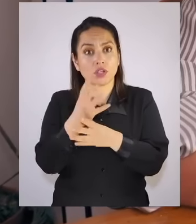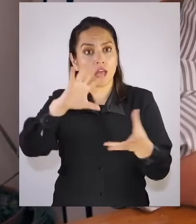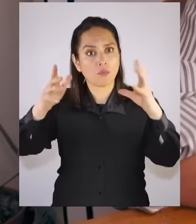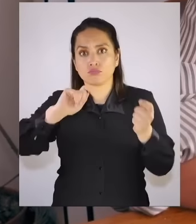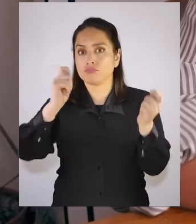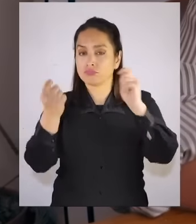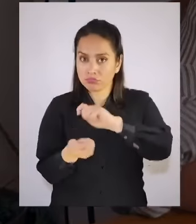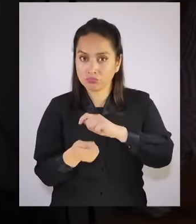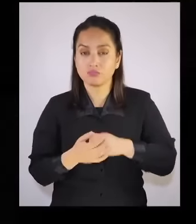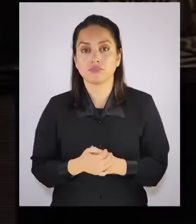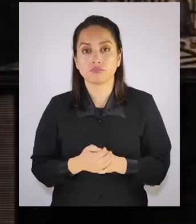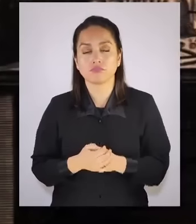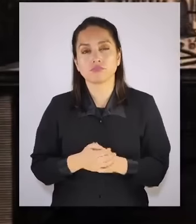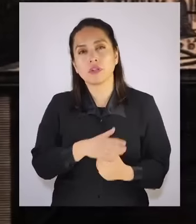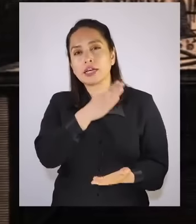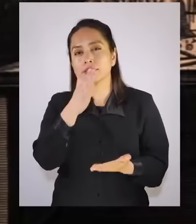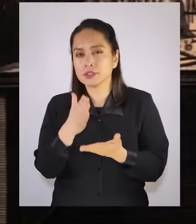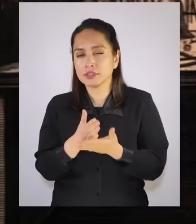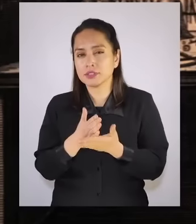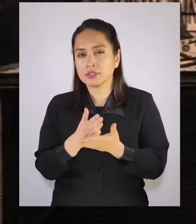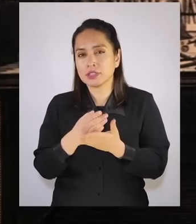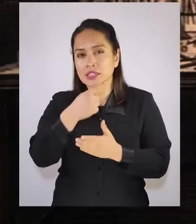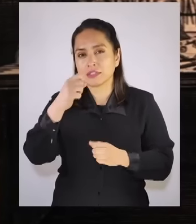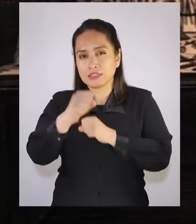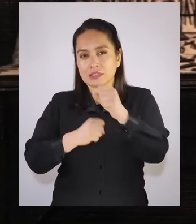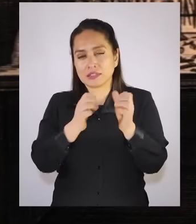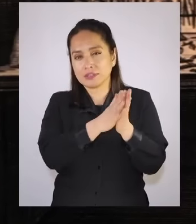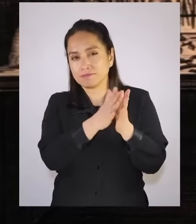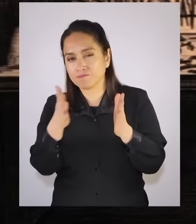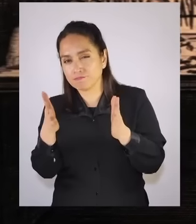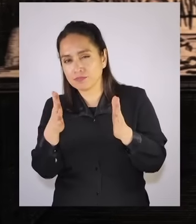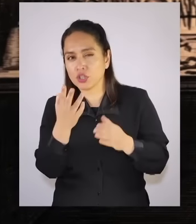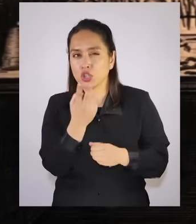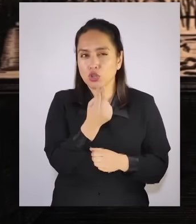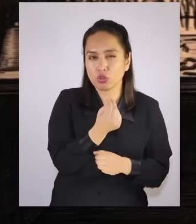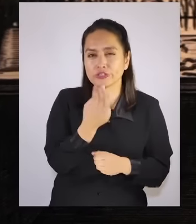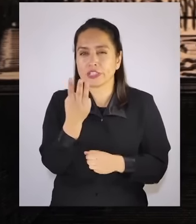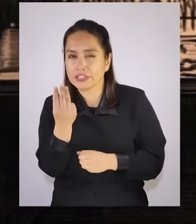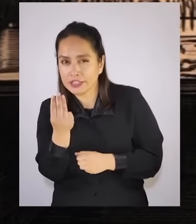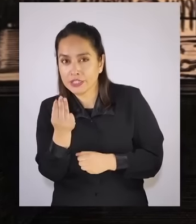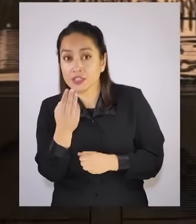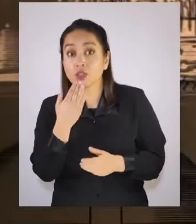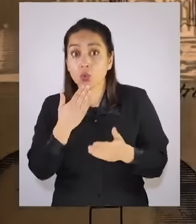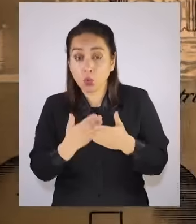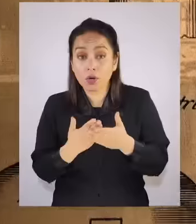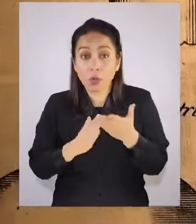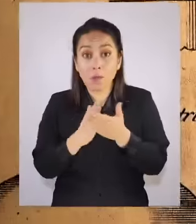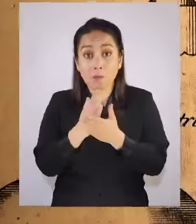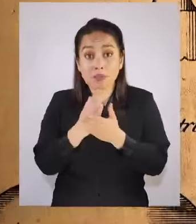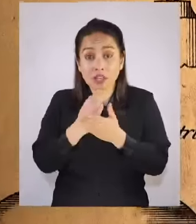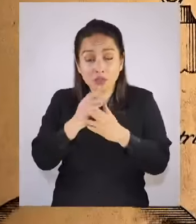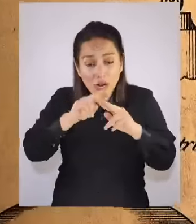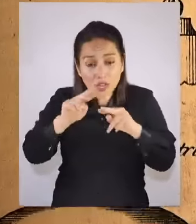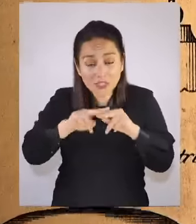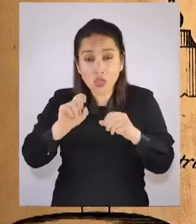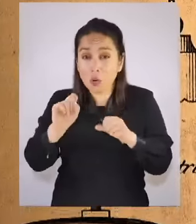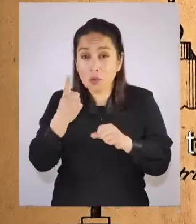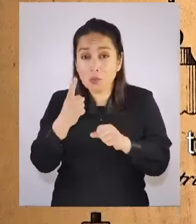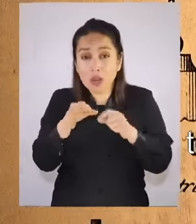mundo. Hasta el siglo XII, XIII, cuando se empezaron a fabricar los primeros relojes